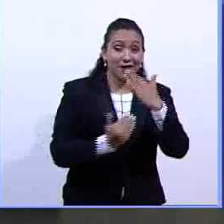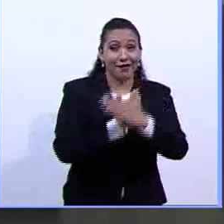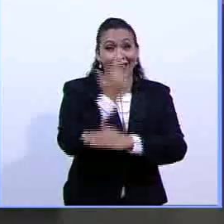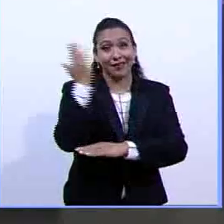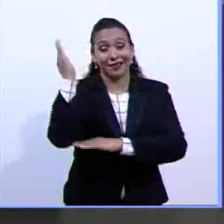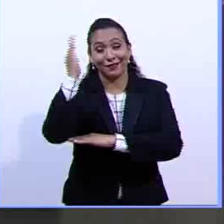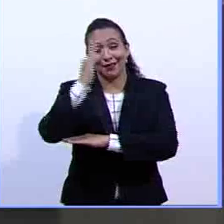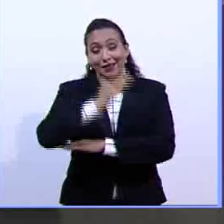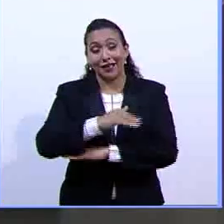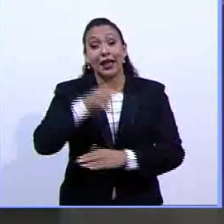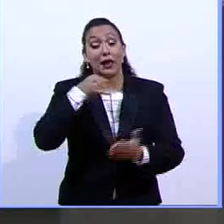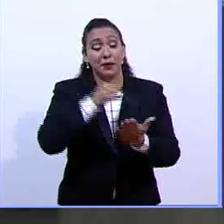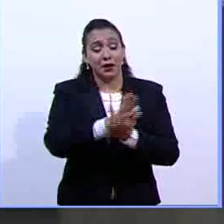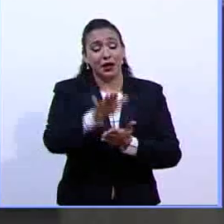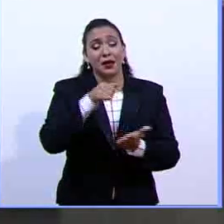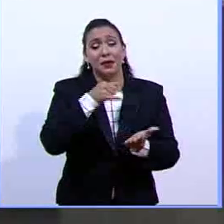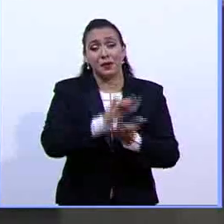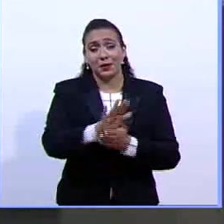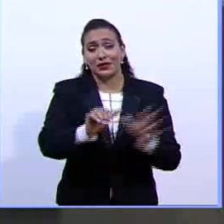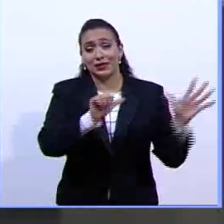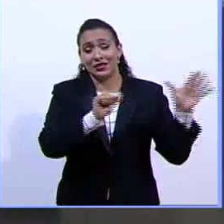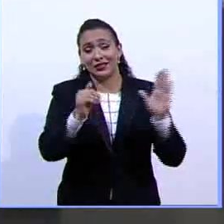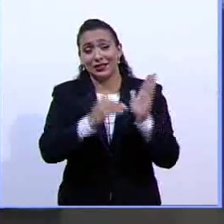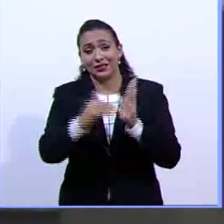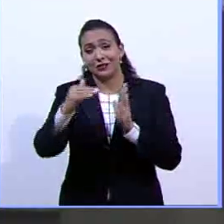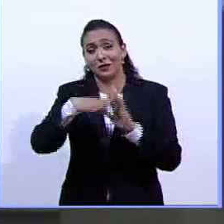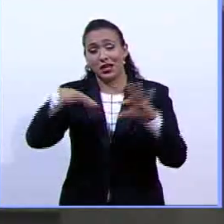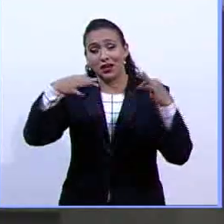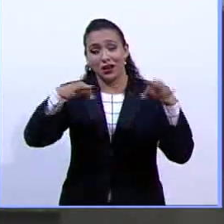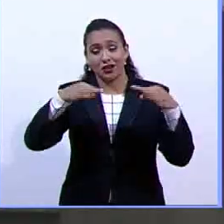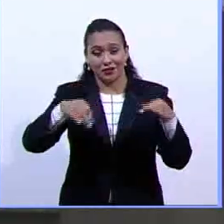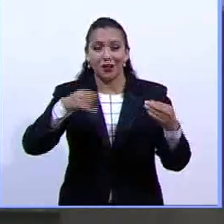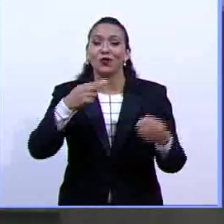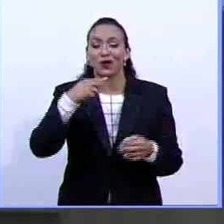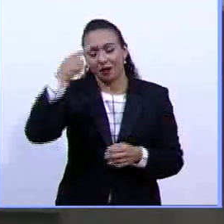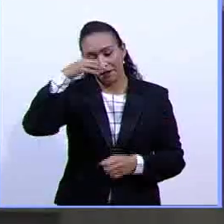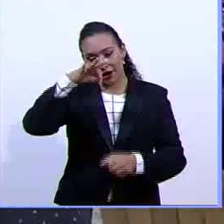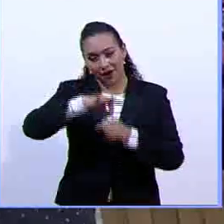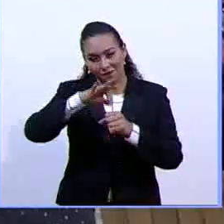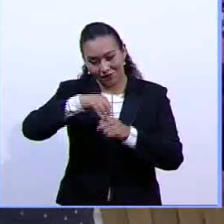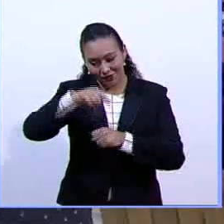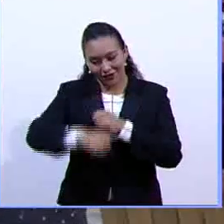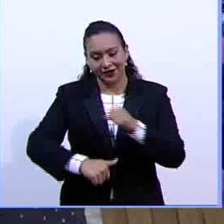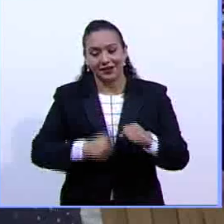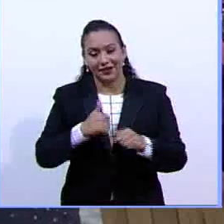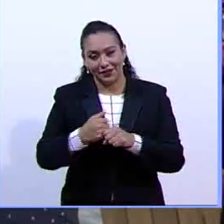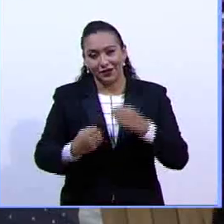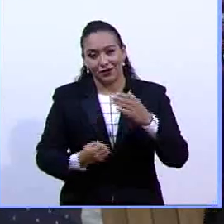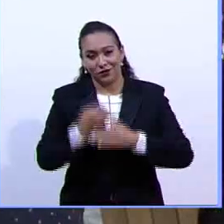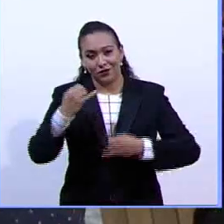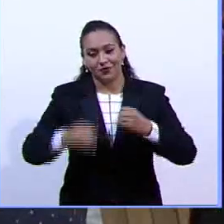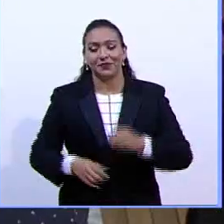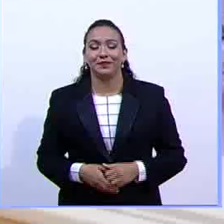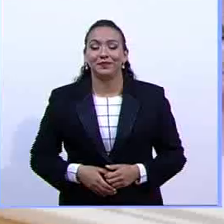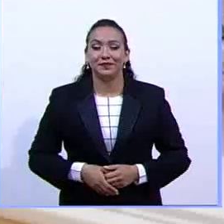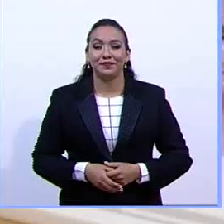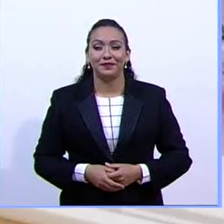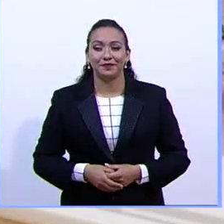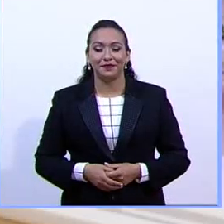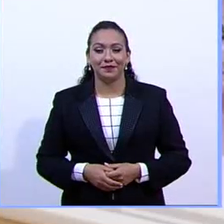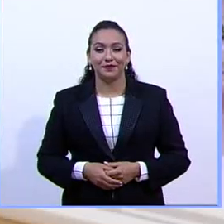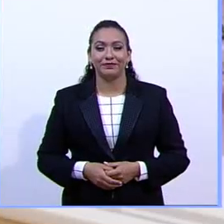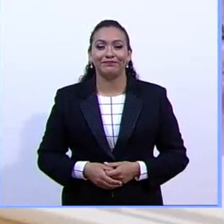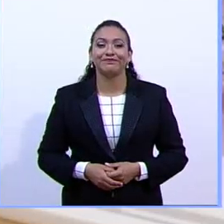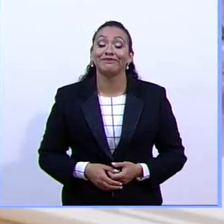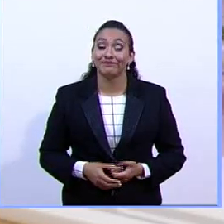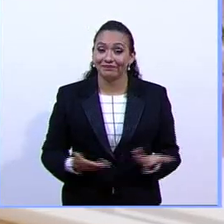más de 600 millones de boletas que serán utilizadas en la elección de este año. Es la información que tenemos.